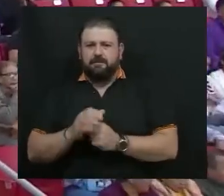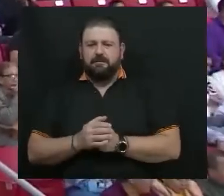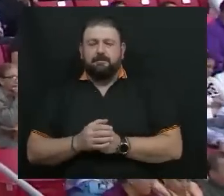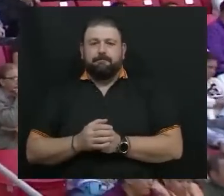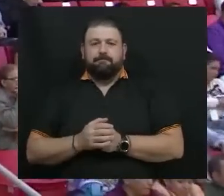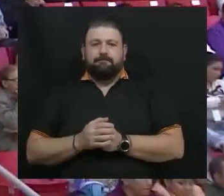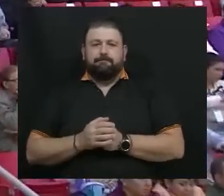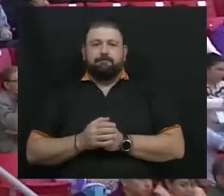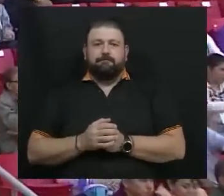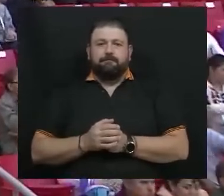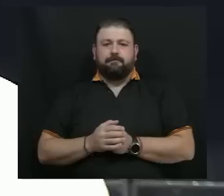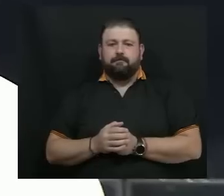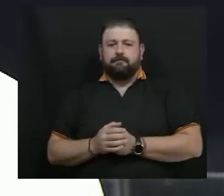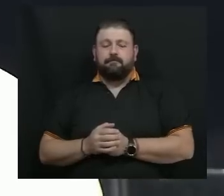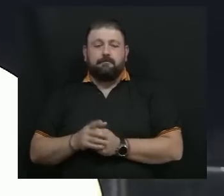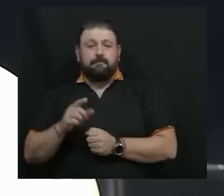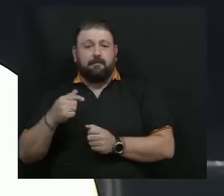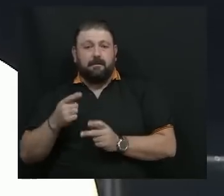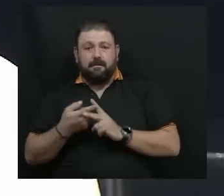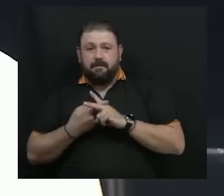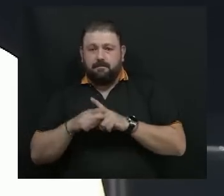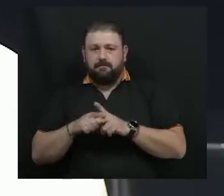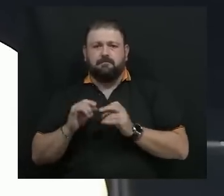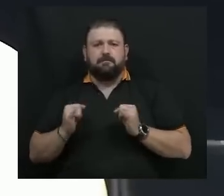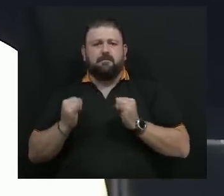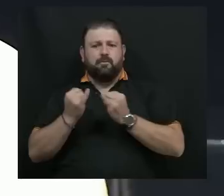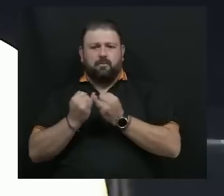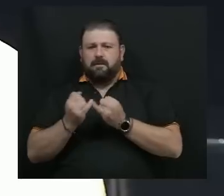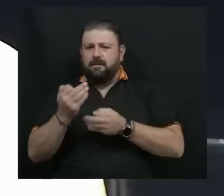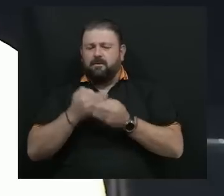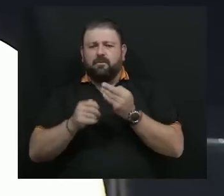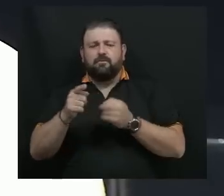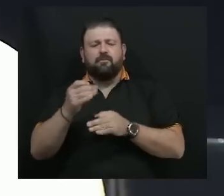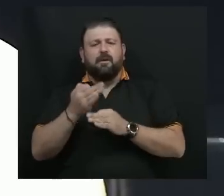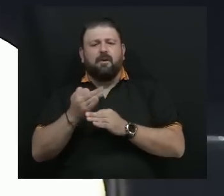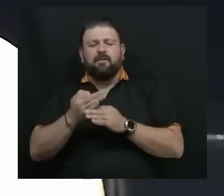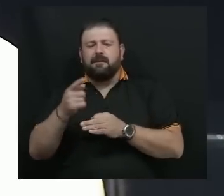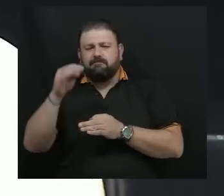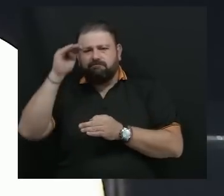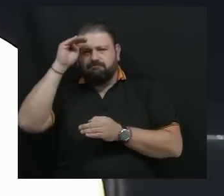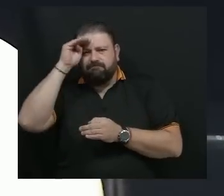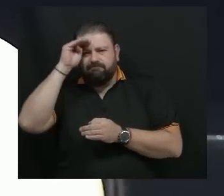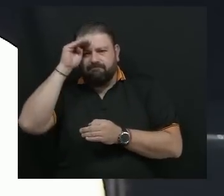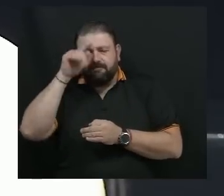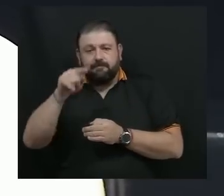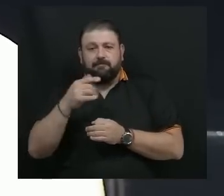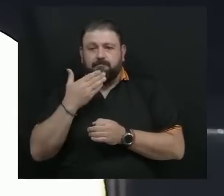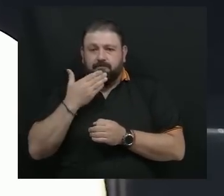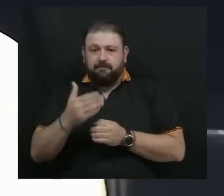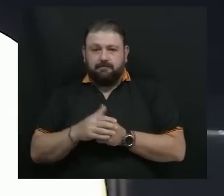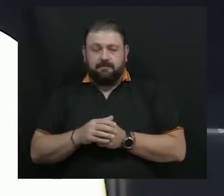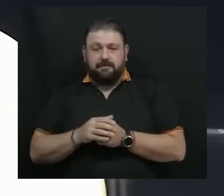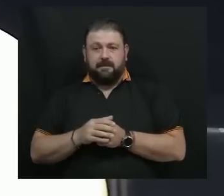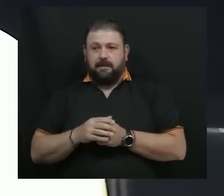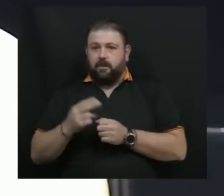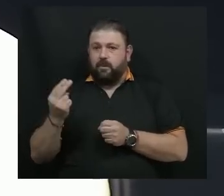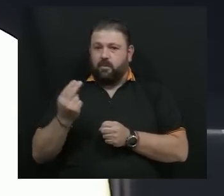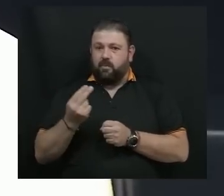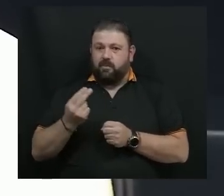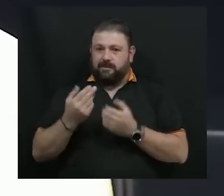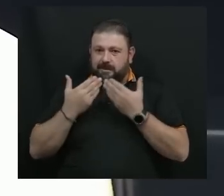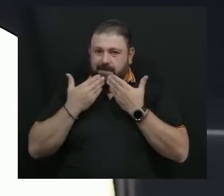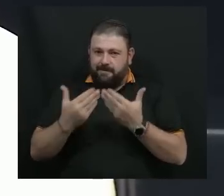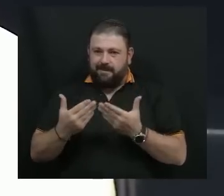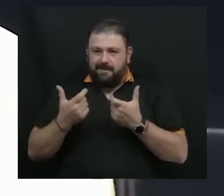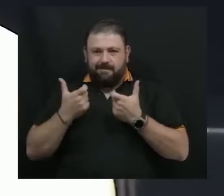junta. Recuerden, ¿qué vas a resolver con esta propuesta? Urgencia económica y libertad. cumplir